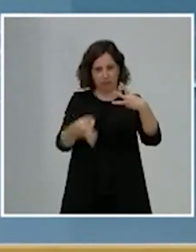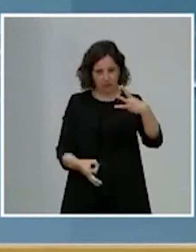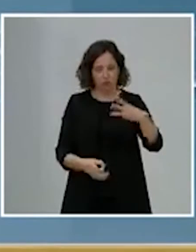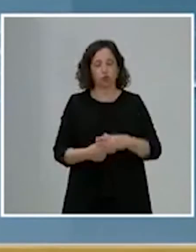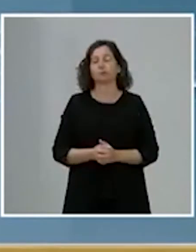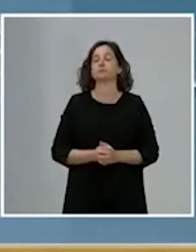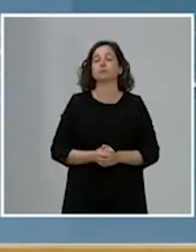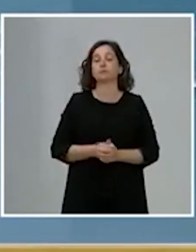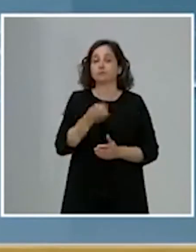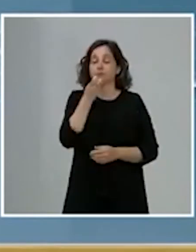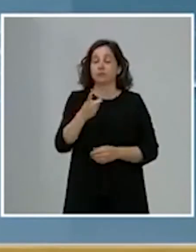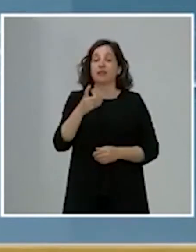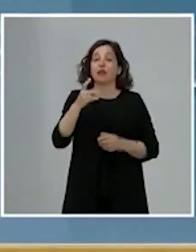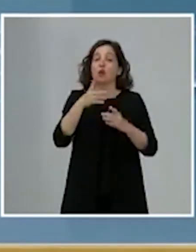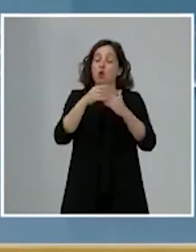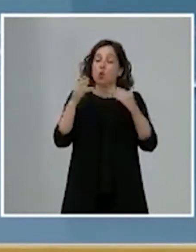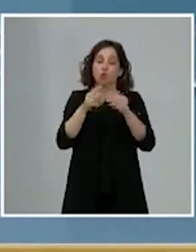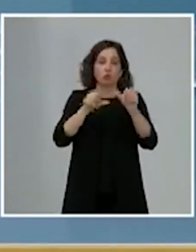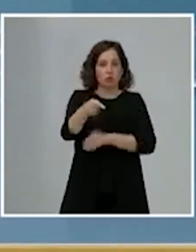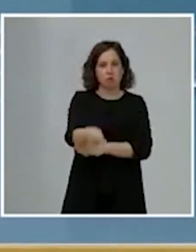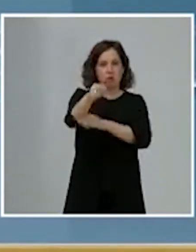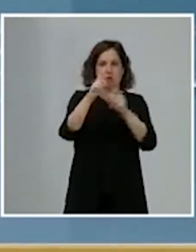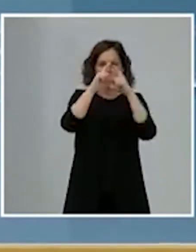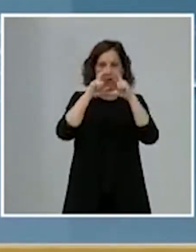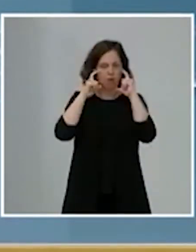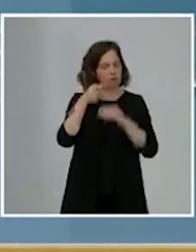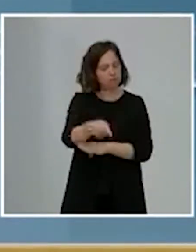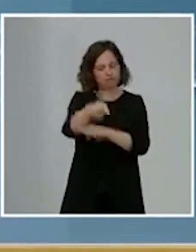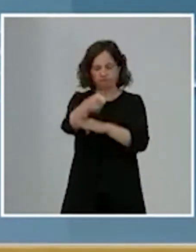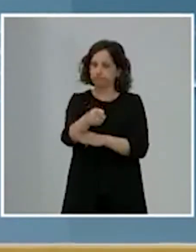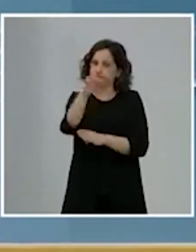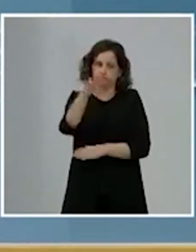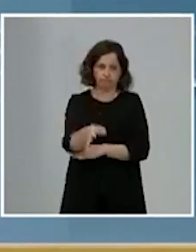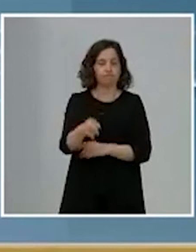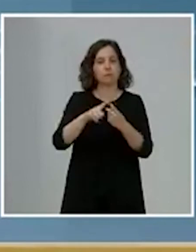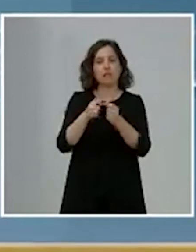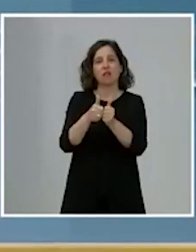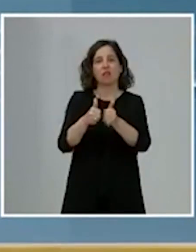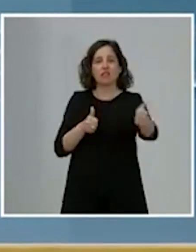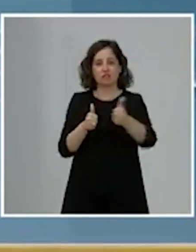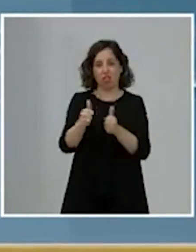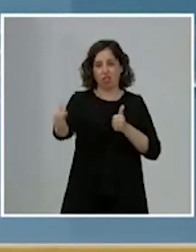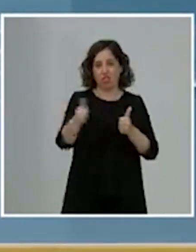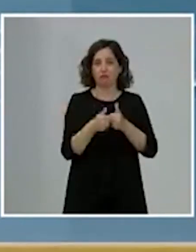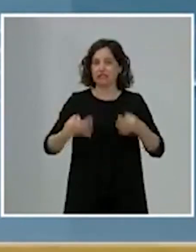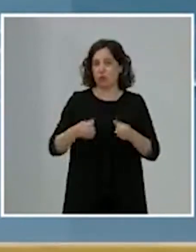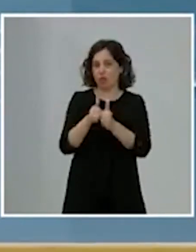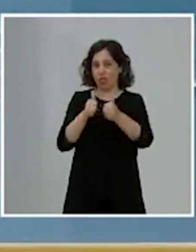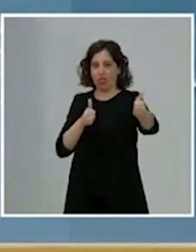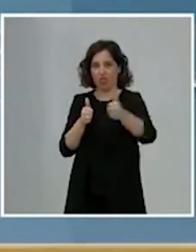resolución de la Consejería de Sanidad: el uso obligatorio de mascarillas, el mantener esa distancia de